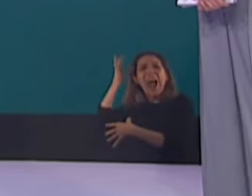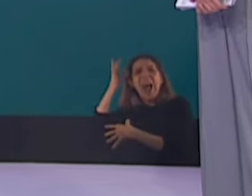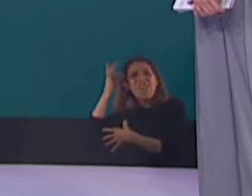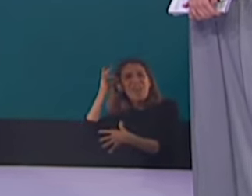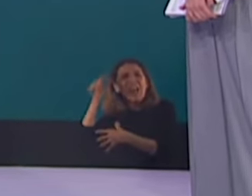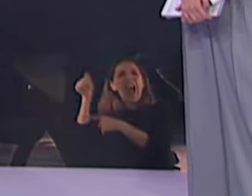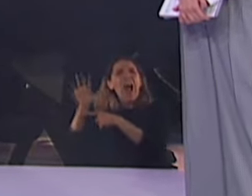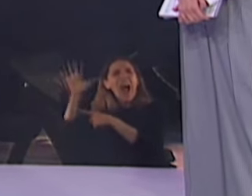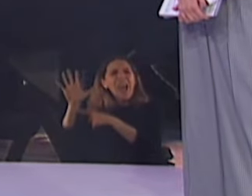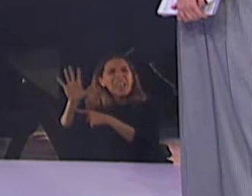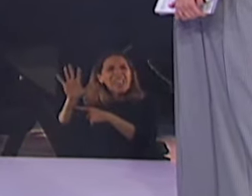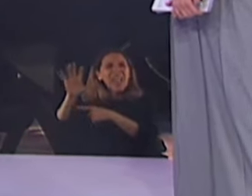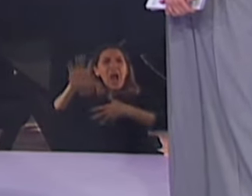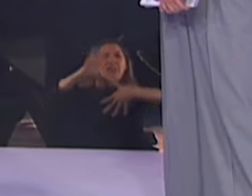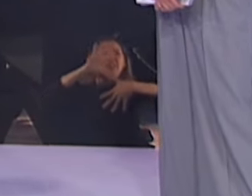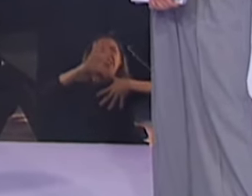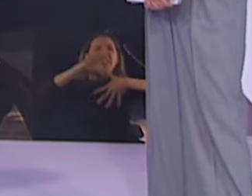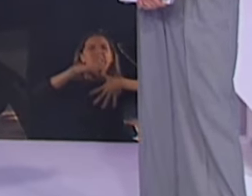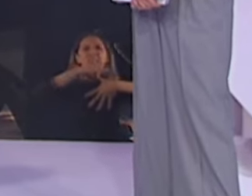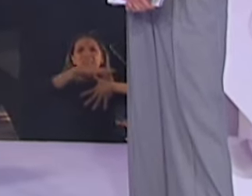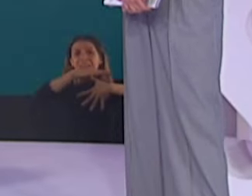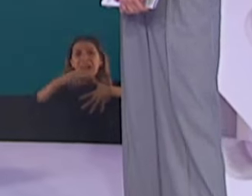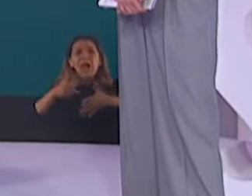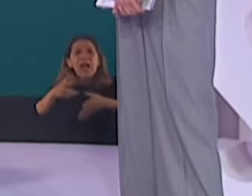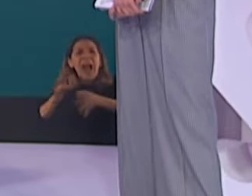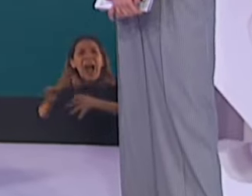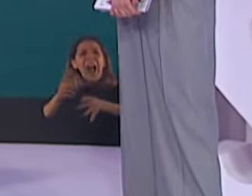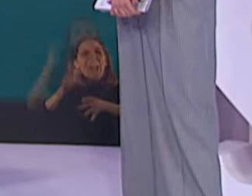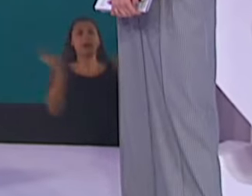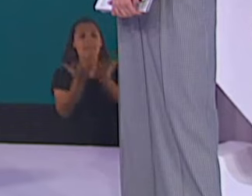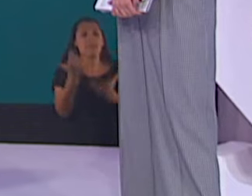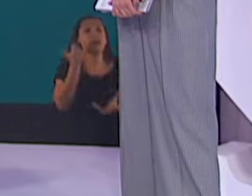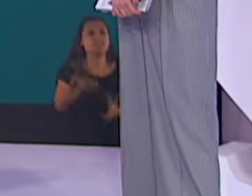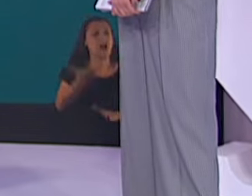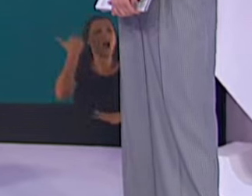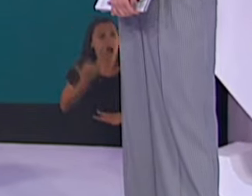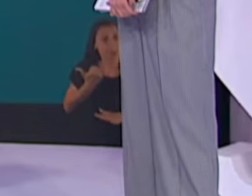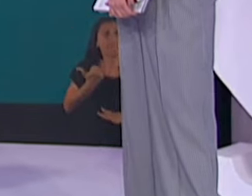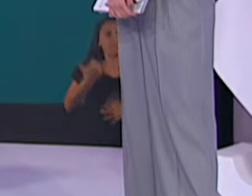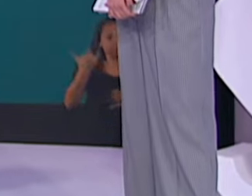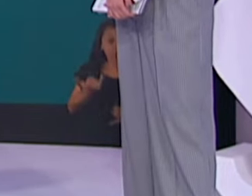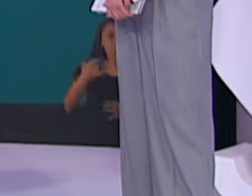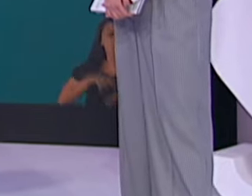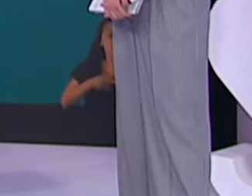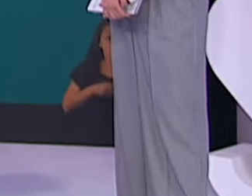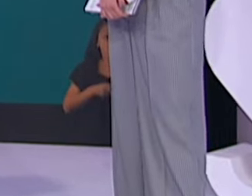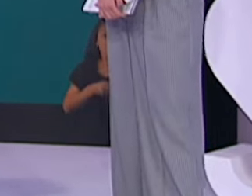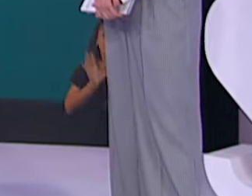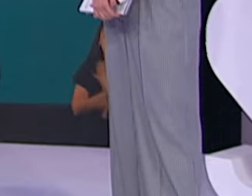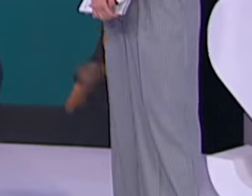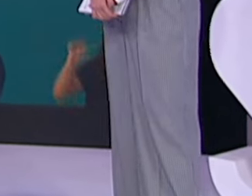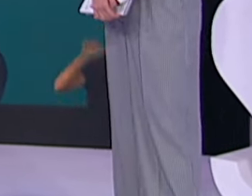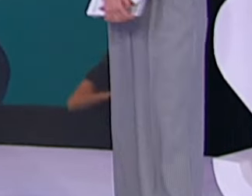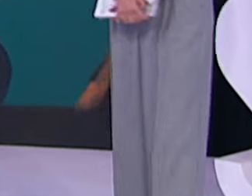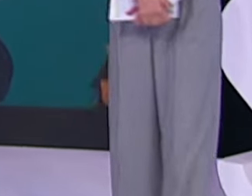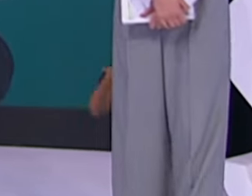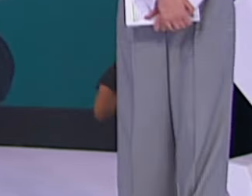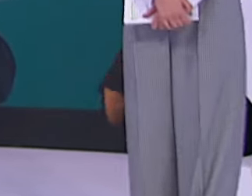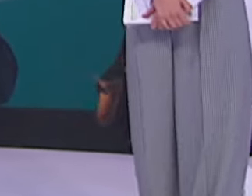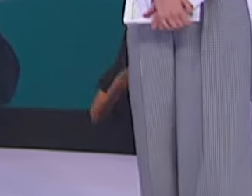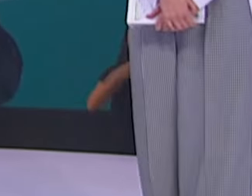Gigante. No sos objetivo. Ahí arriba. No sos objetivo. ¿Por qué? Porque sos hincha de Central. No, no, bueno, es un dato concreto de la